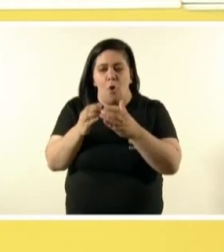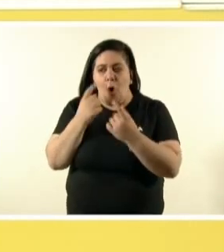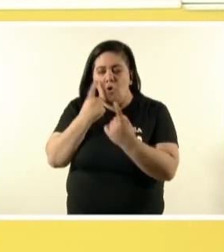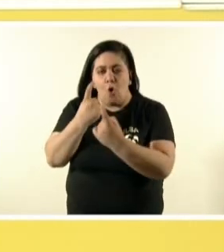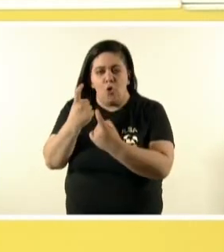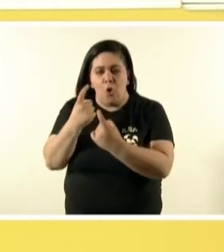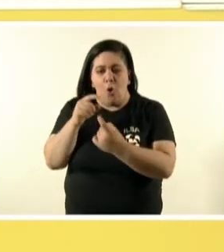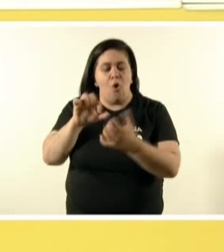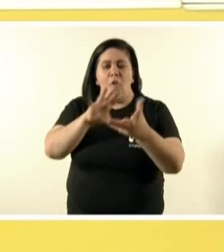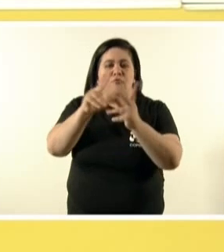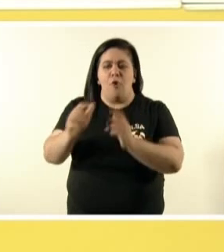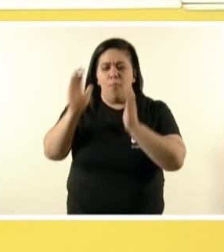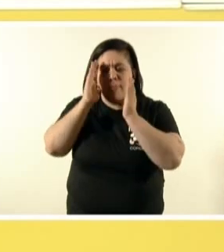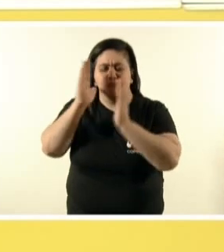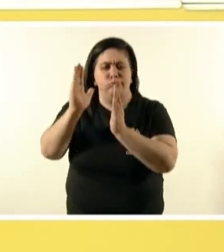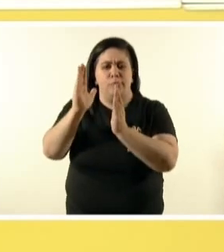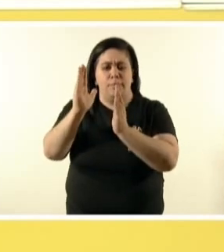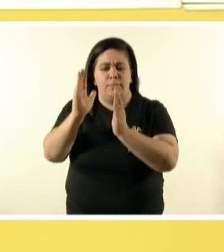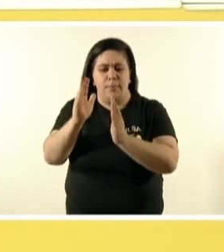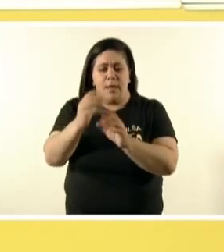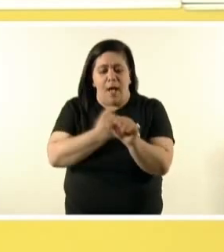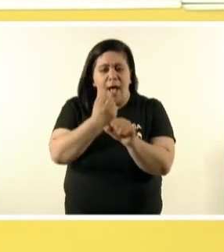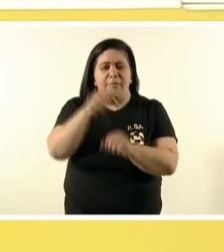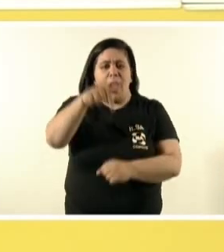camino. A esta altura ya llevamos